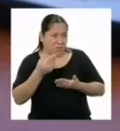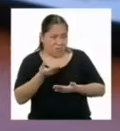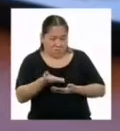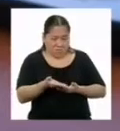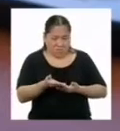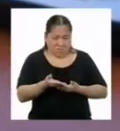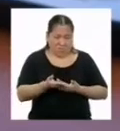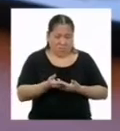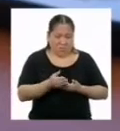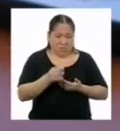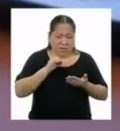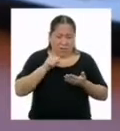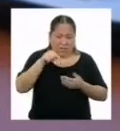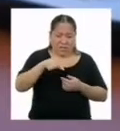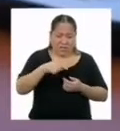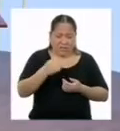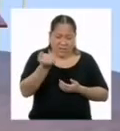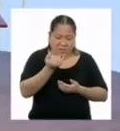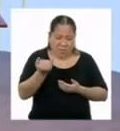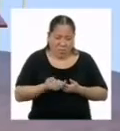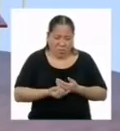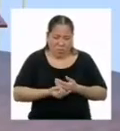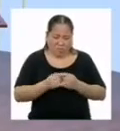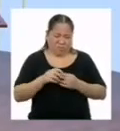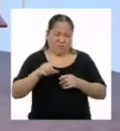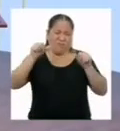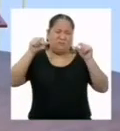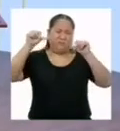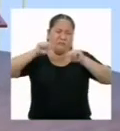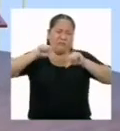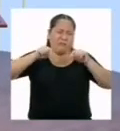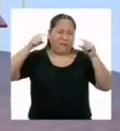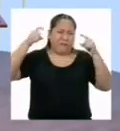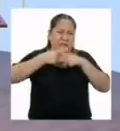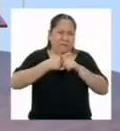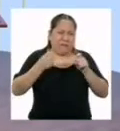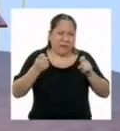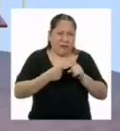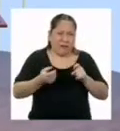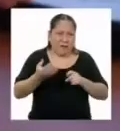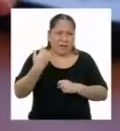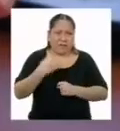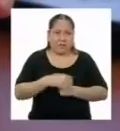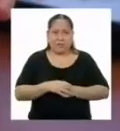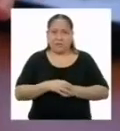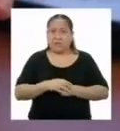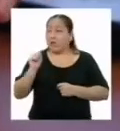autorretrato monstruoso que te hiciste? Ya, no, mira, te lo has ganado.